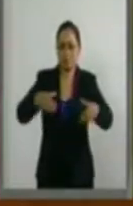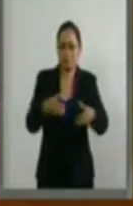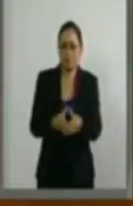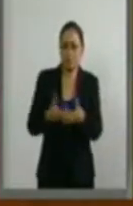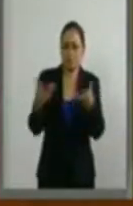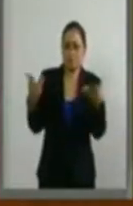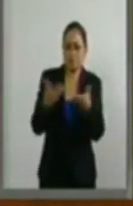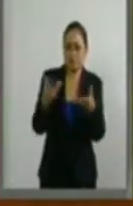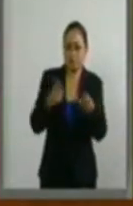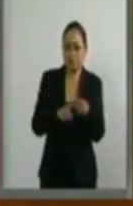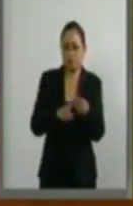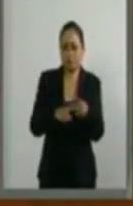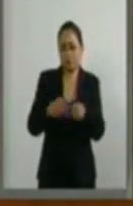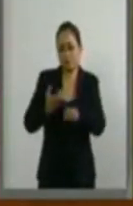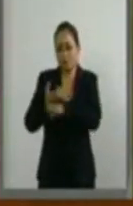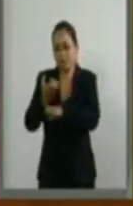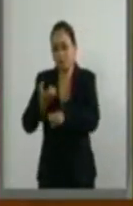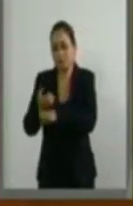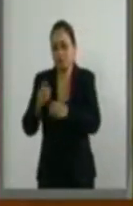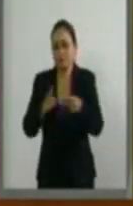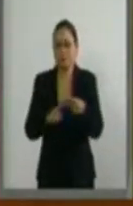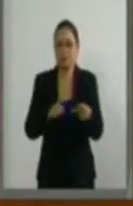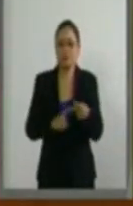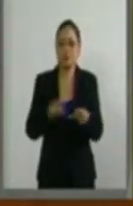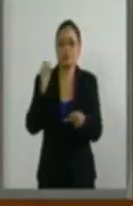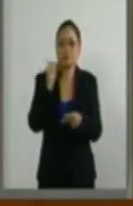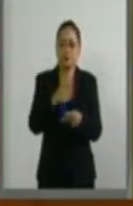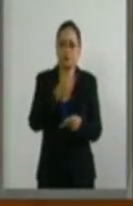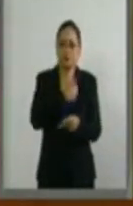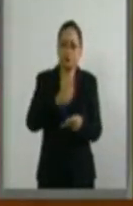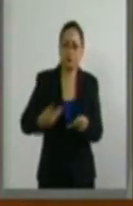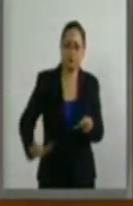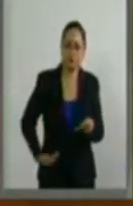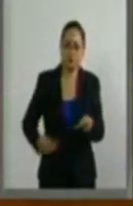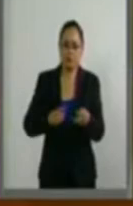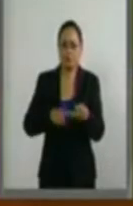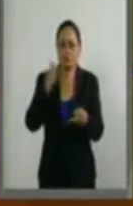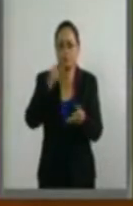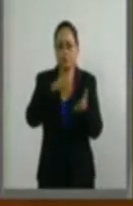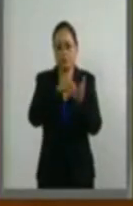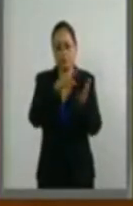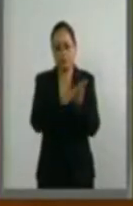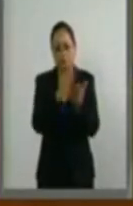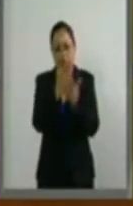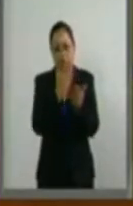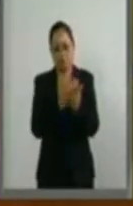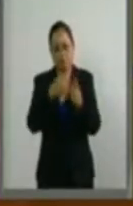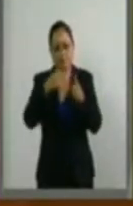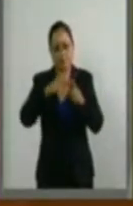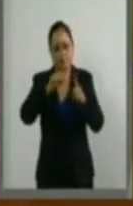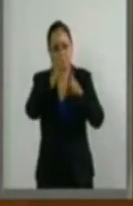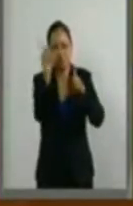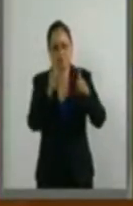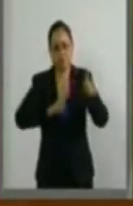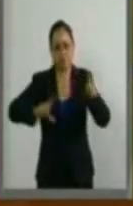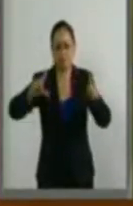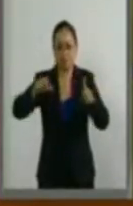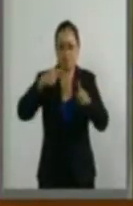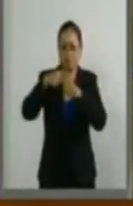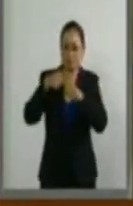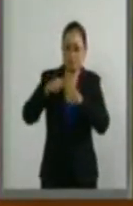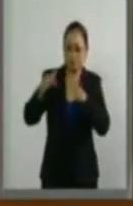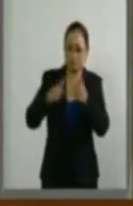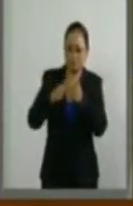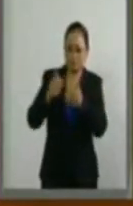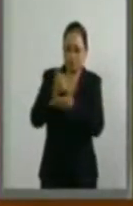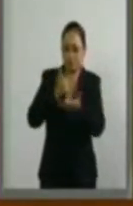Federación, las entidades federativas, los municipios y las demarcaciones territoriales de la